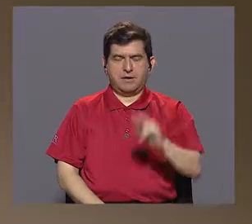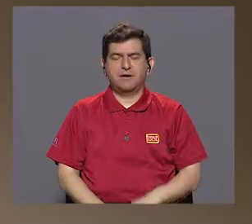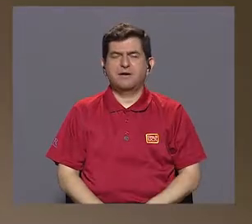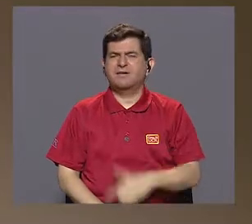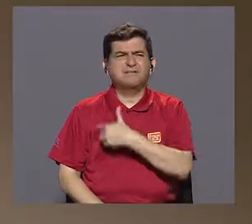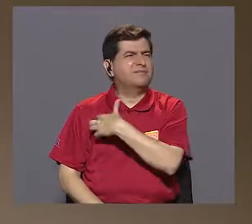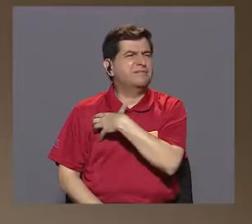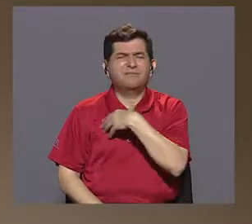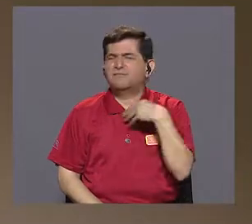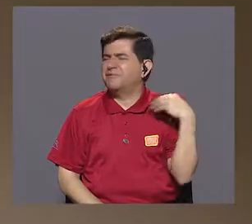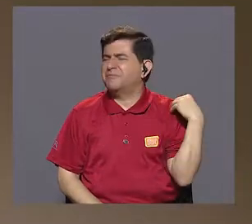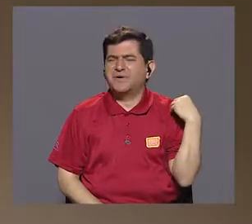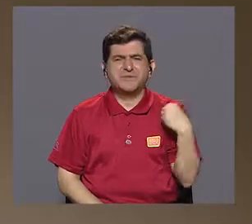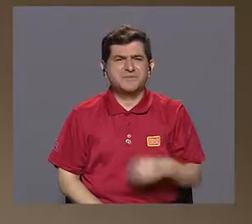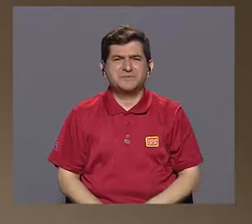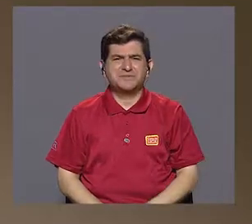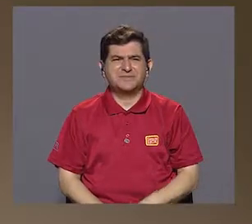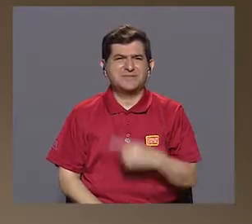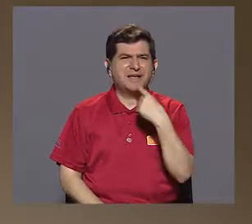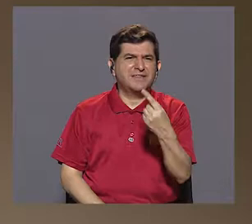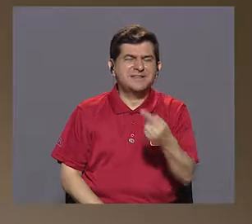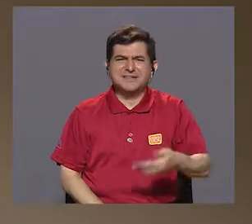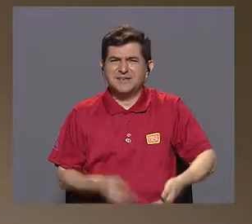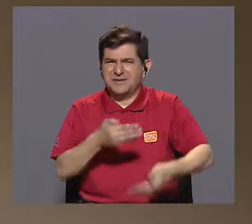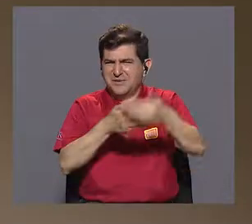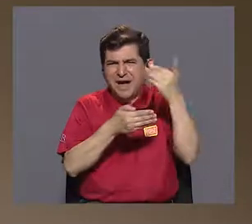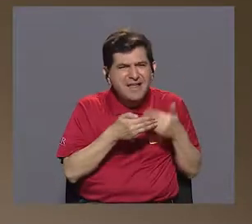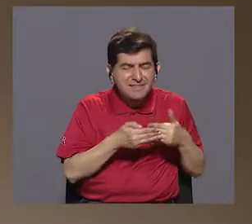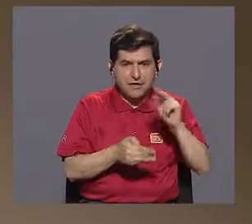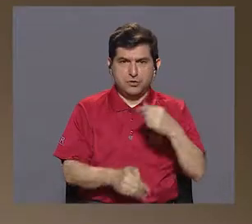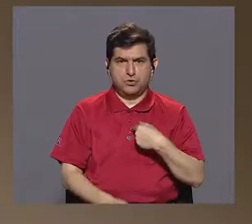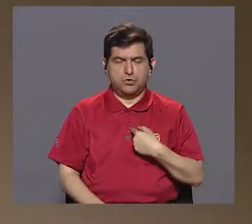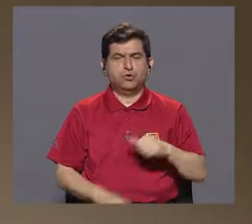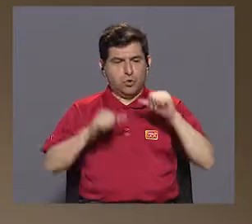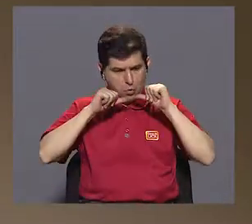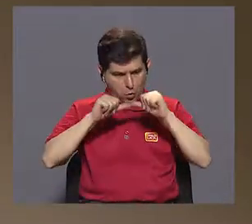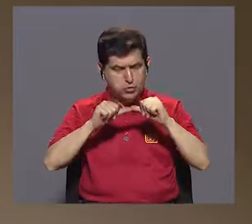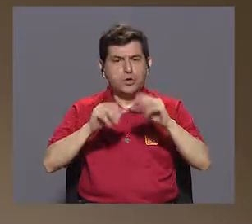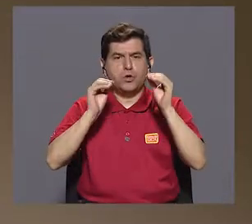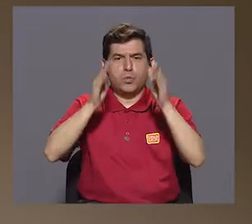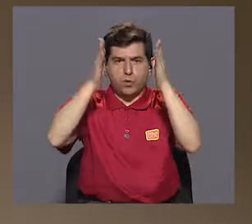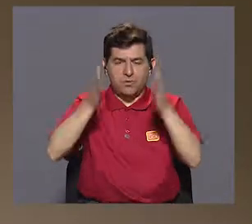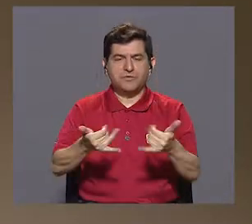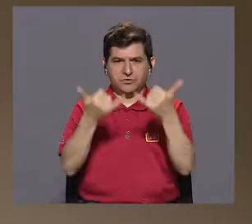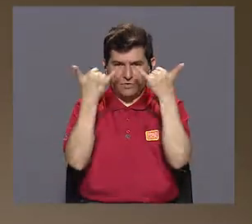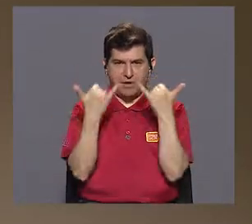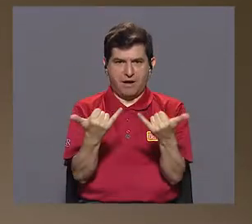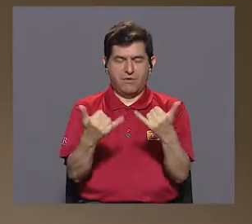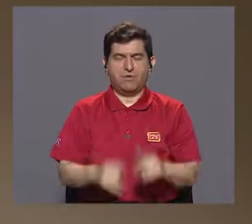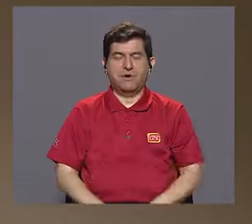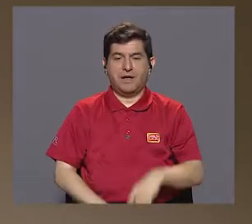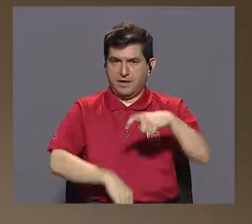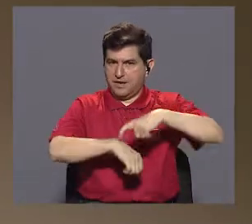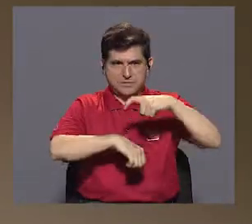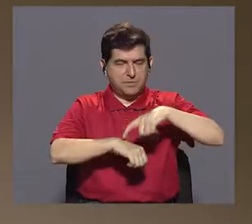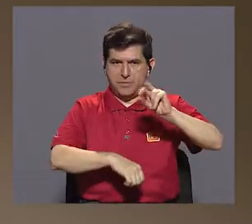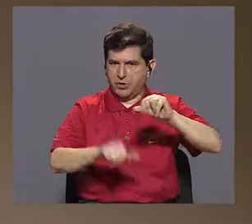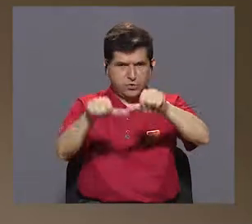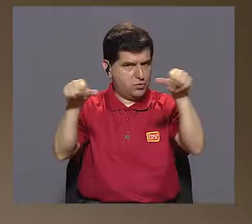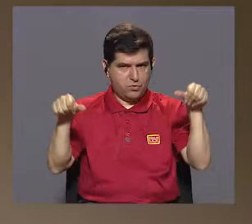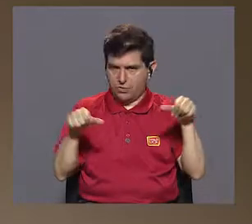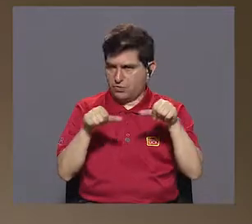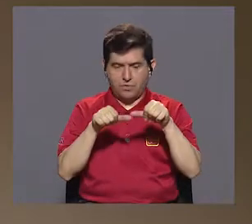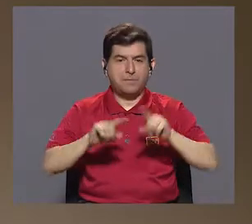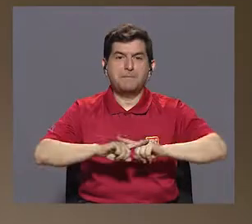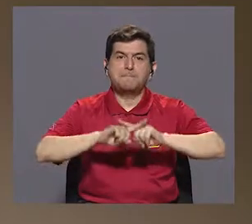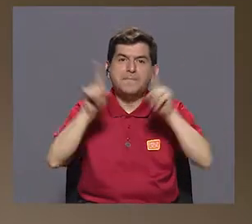Rica. No me gusta oírme esto en pasado, no. Yo he dado y doy clases. Ahorita no estoy yendo